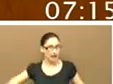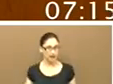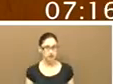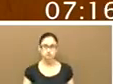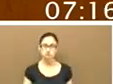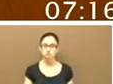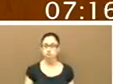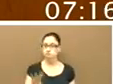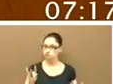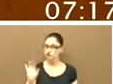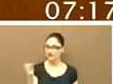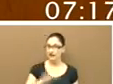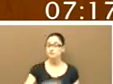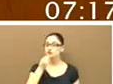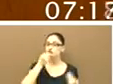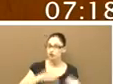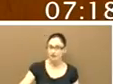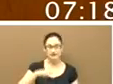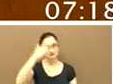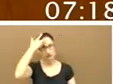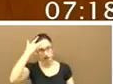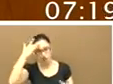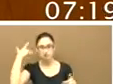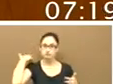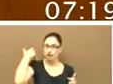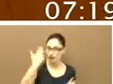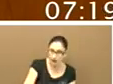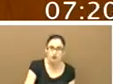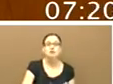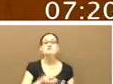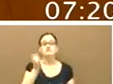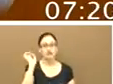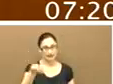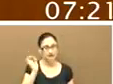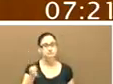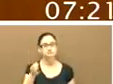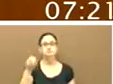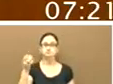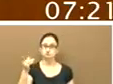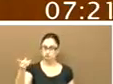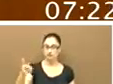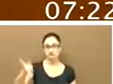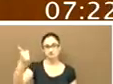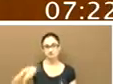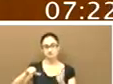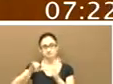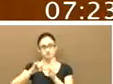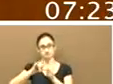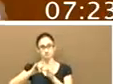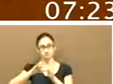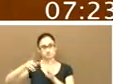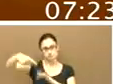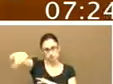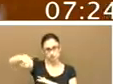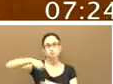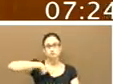supuestamente, teóricamente, ideológicamente, tiene que haber cierta proximidad o más proximidad con ustedes que… perdón, con